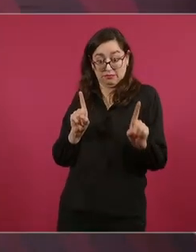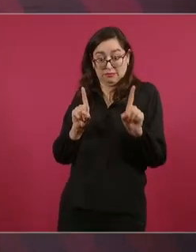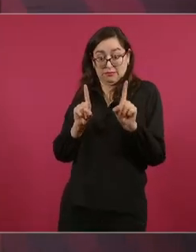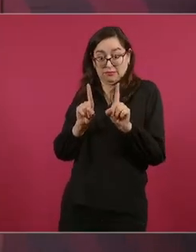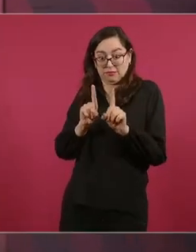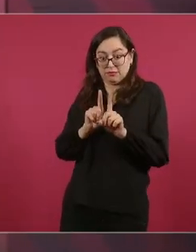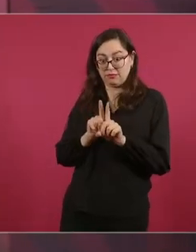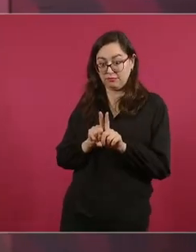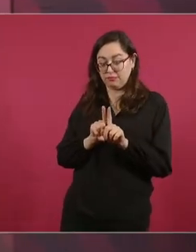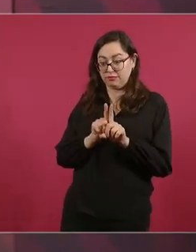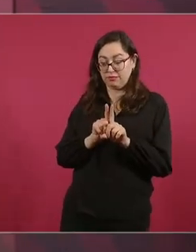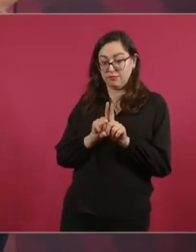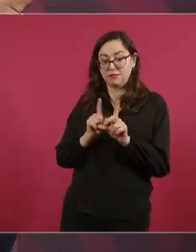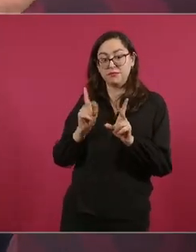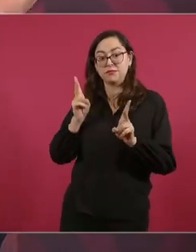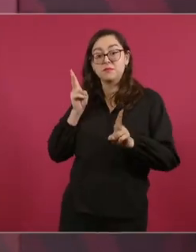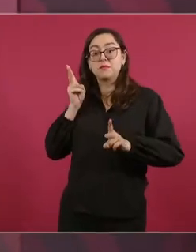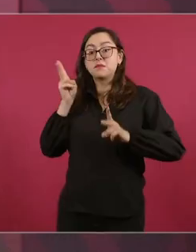salen con una carta